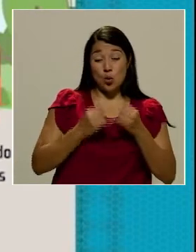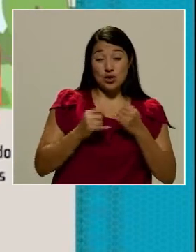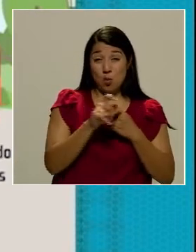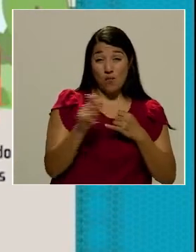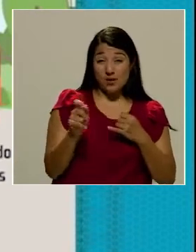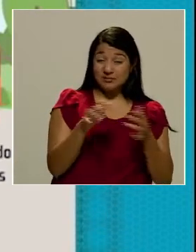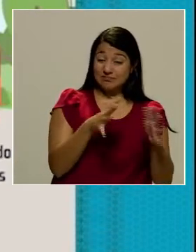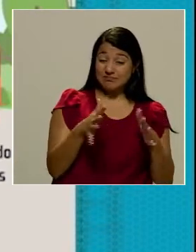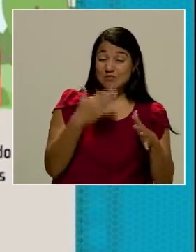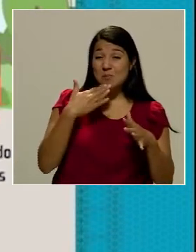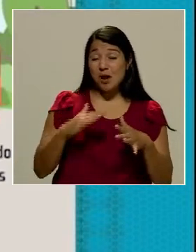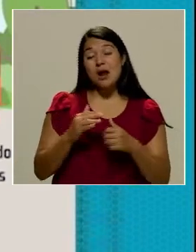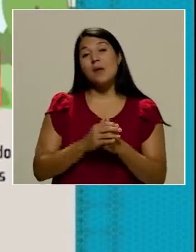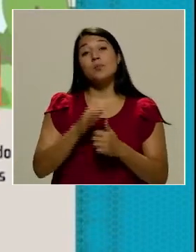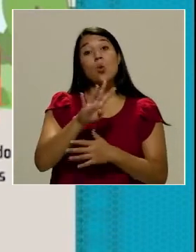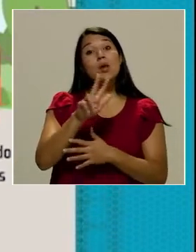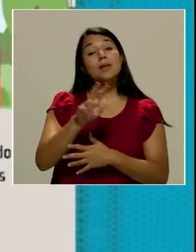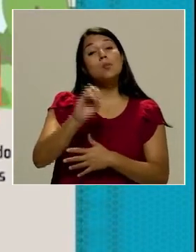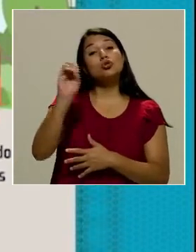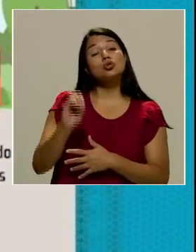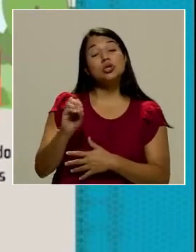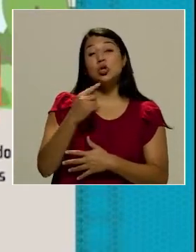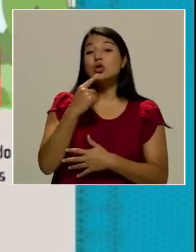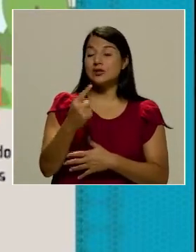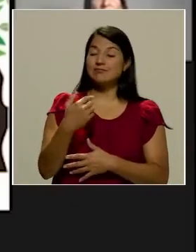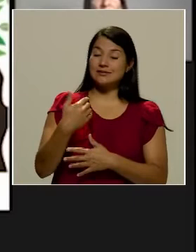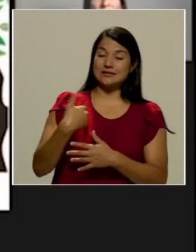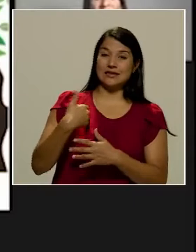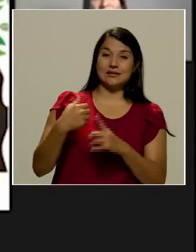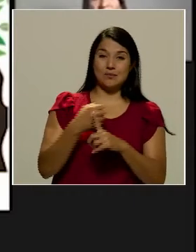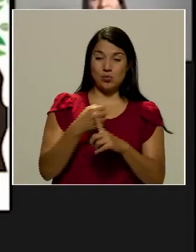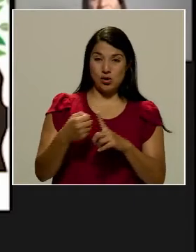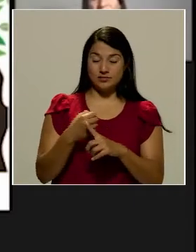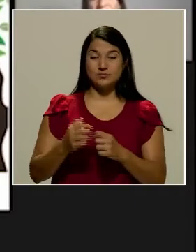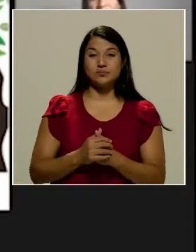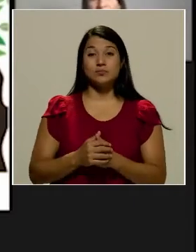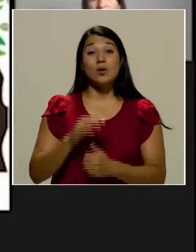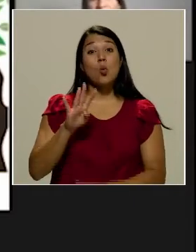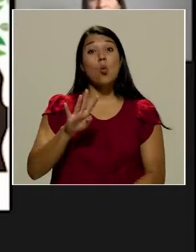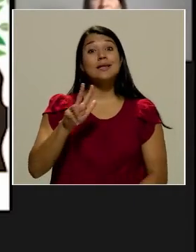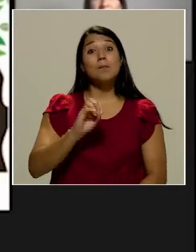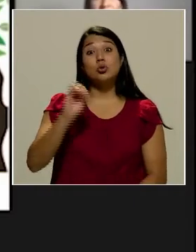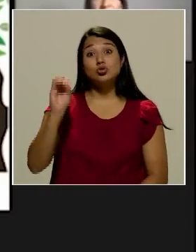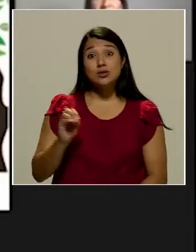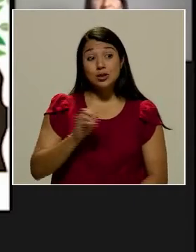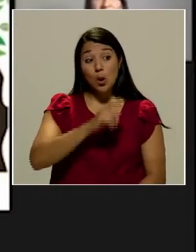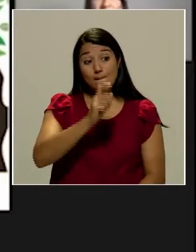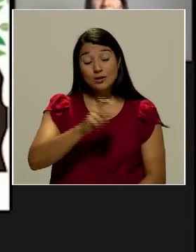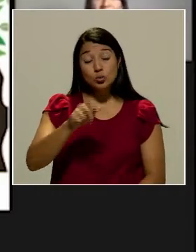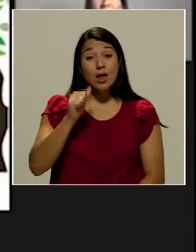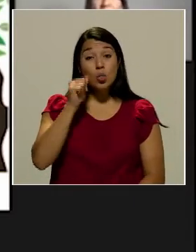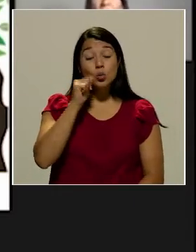un 43% ha experimentado manifestaciones de violencia. Un 43% de los habitantes de Costa